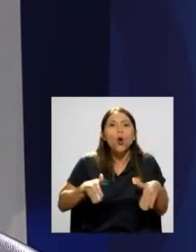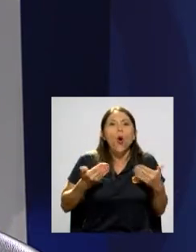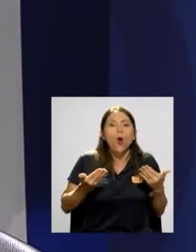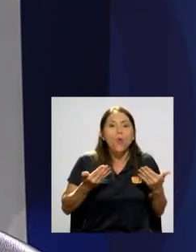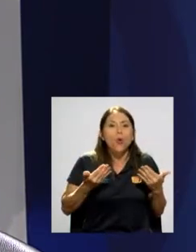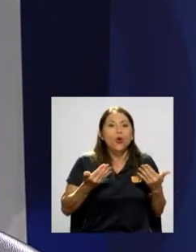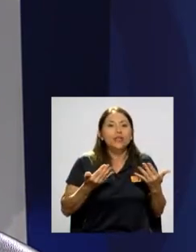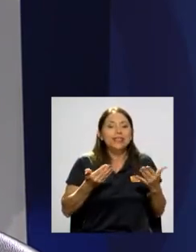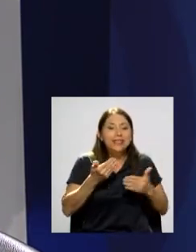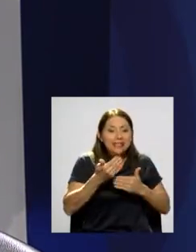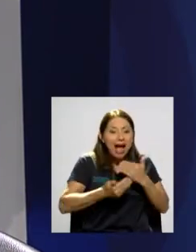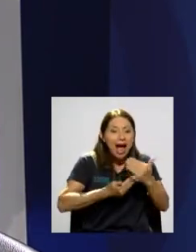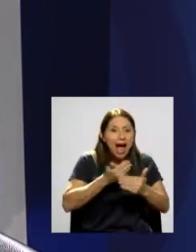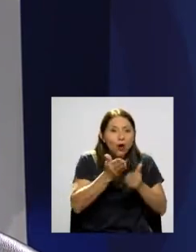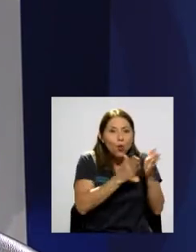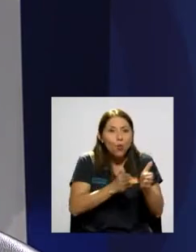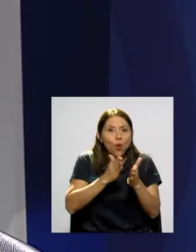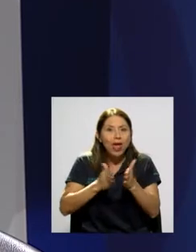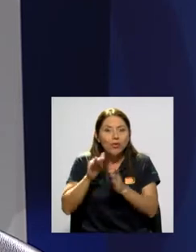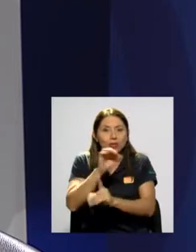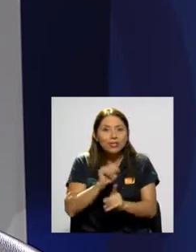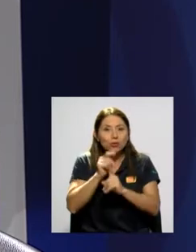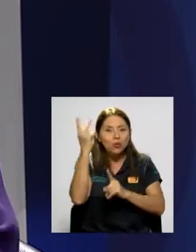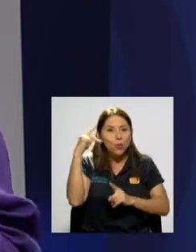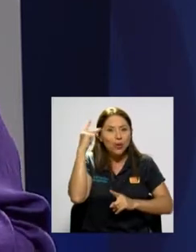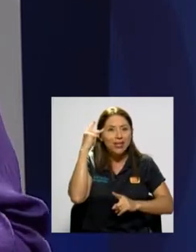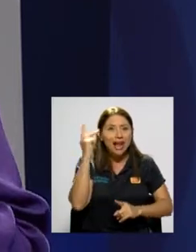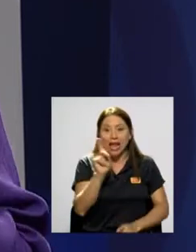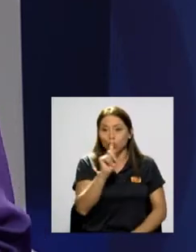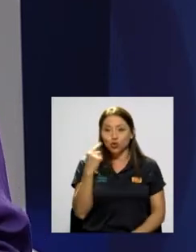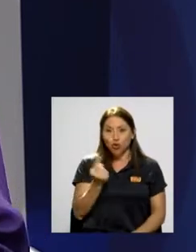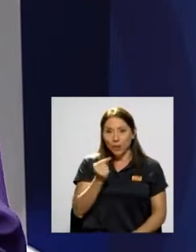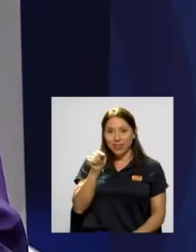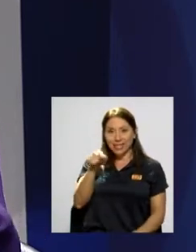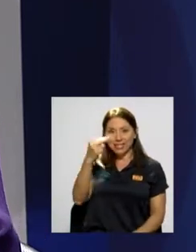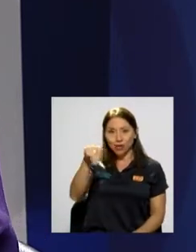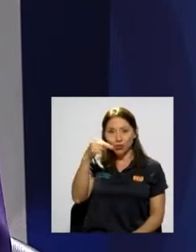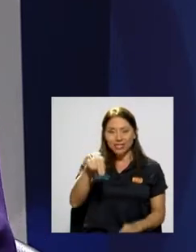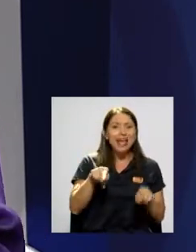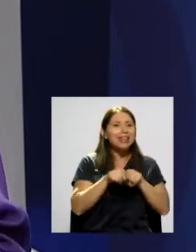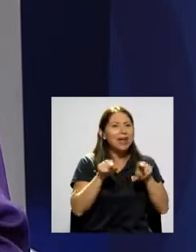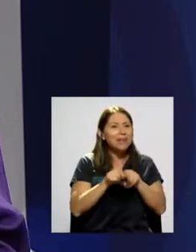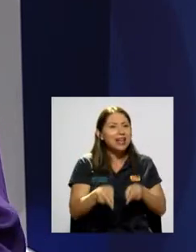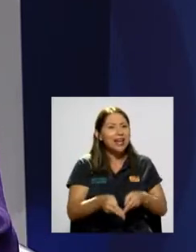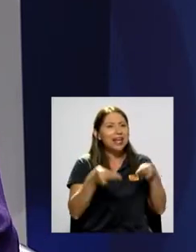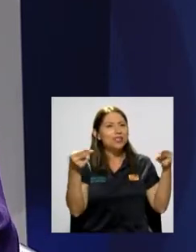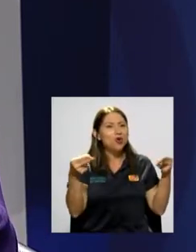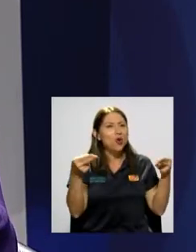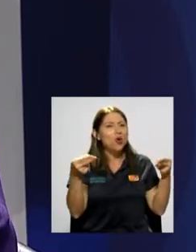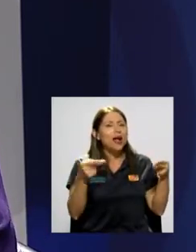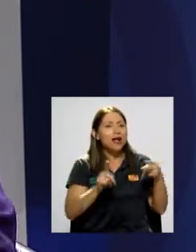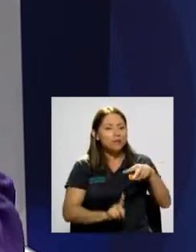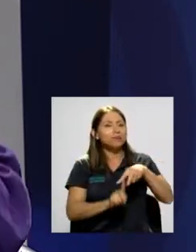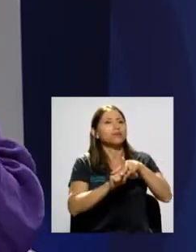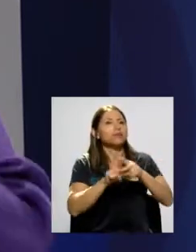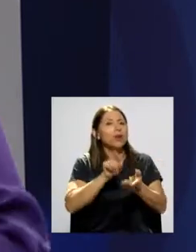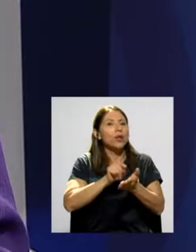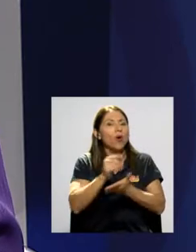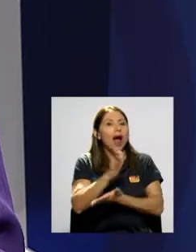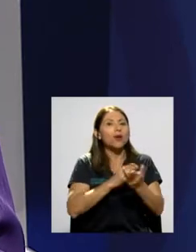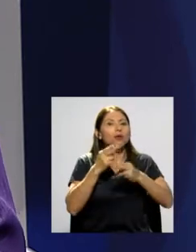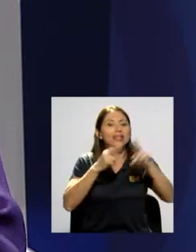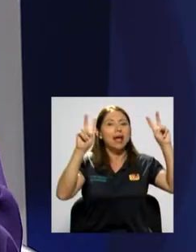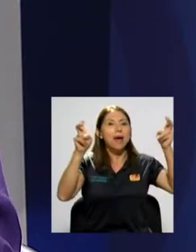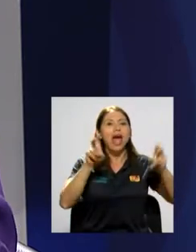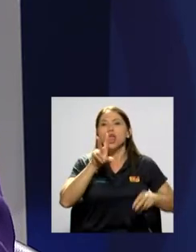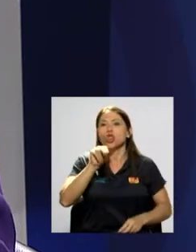cómo se está acomodando el ajedrez político, y lo leo no solo en este reportaje, sino en esta serie que saca La Nación de No Coma Cuento, ¿verdad? Hay una preocupación